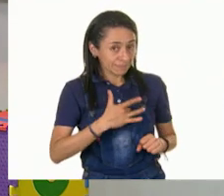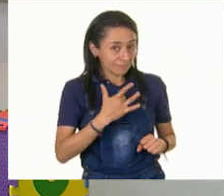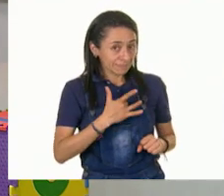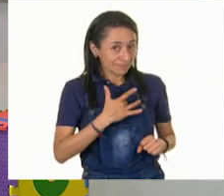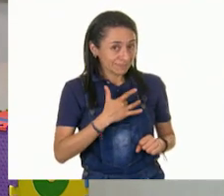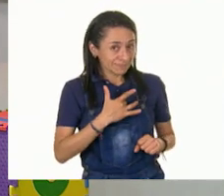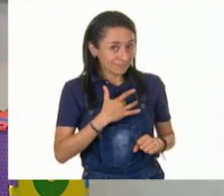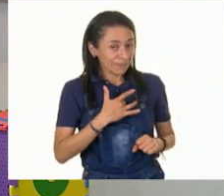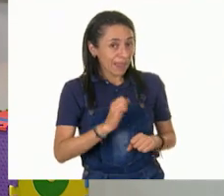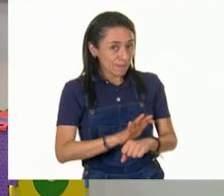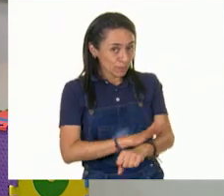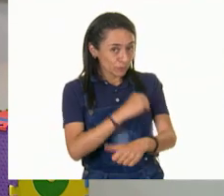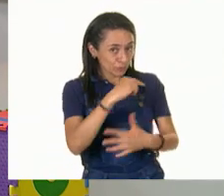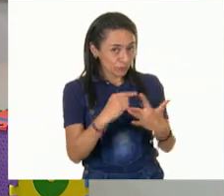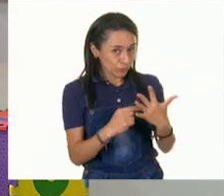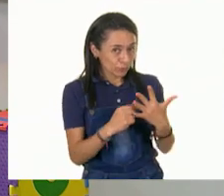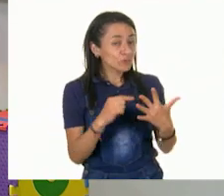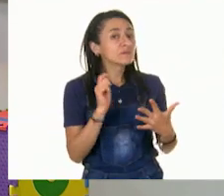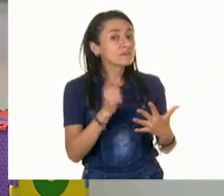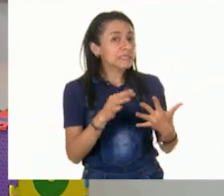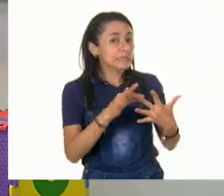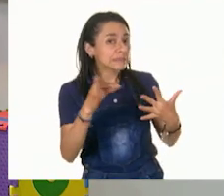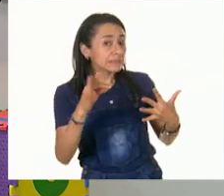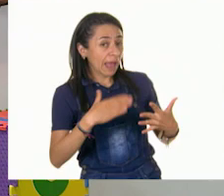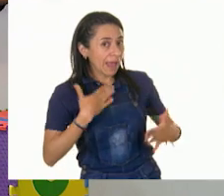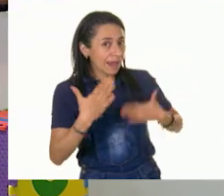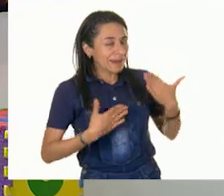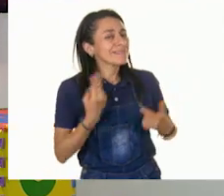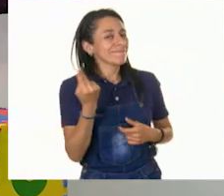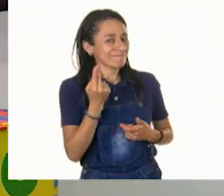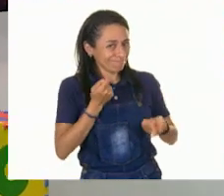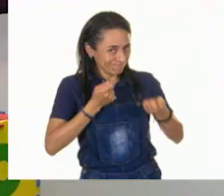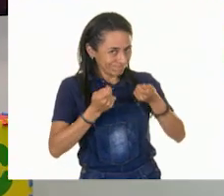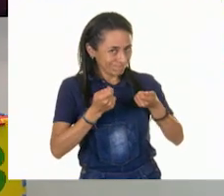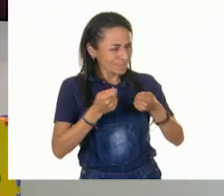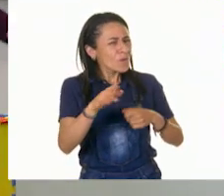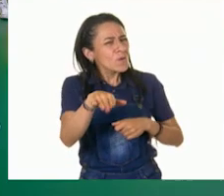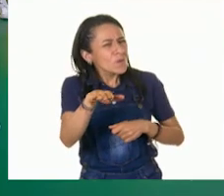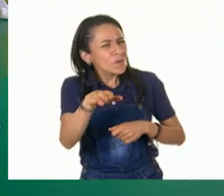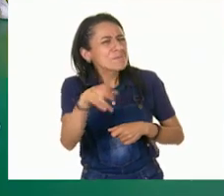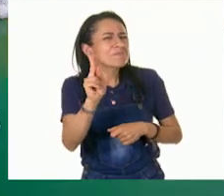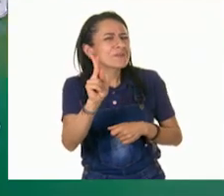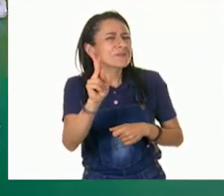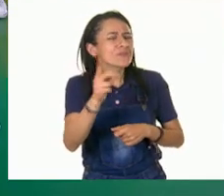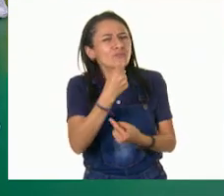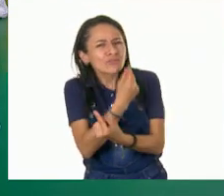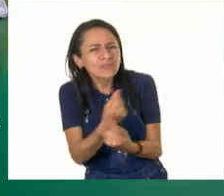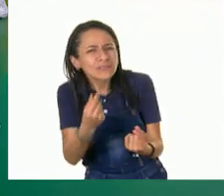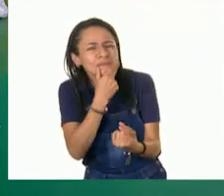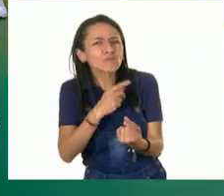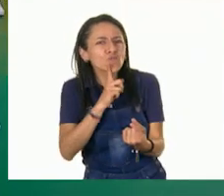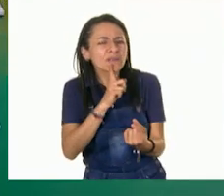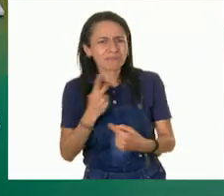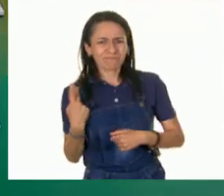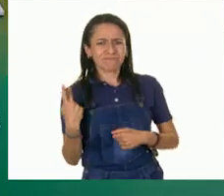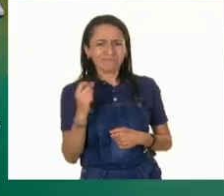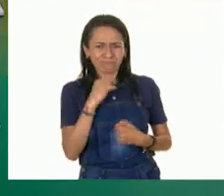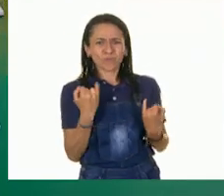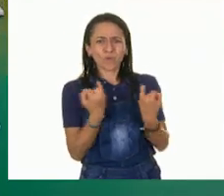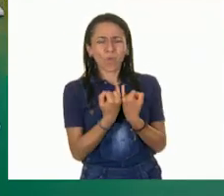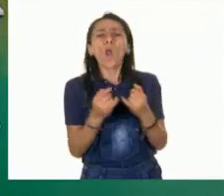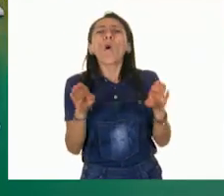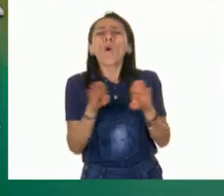Pero entonces, ¿cómo le podemos hacer las niñas y los niños y nosotros para regular la alegría? Mira, pues es que es cuestión de